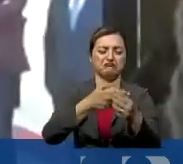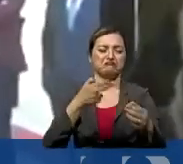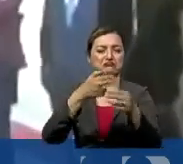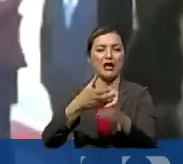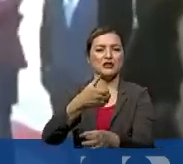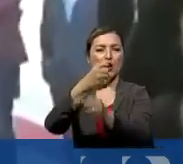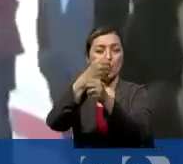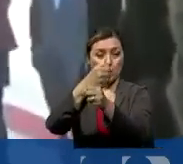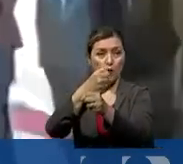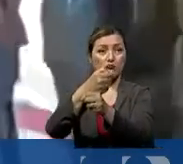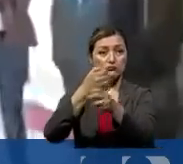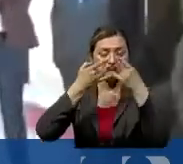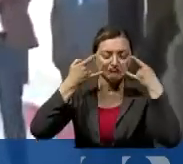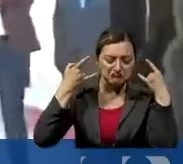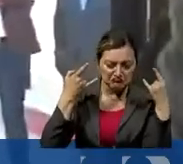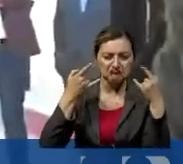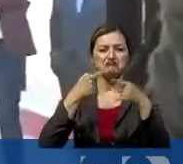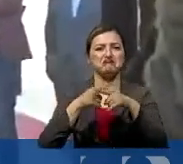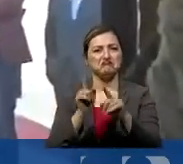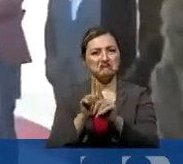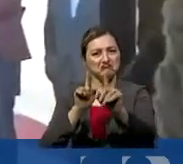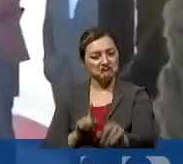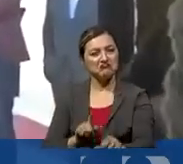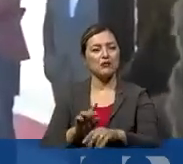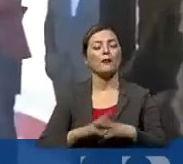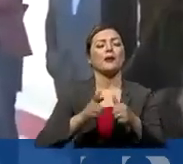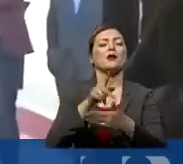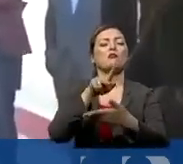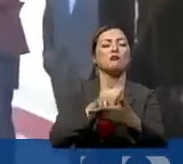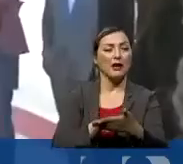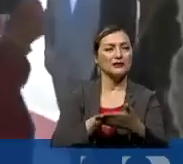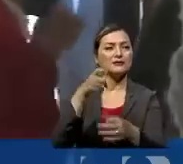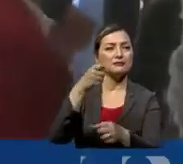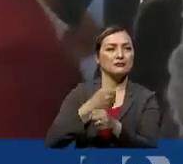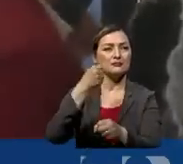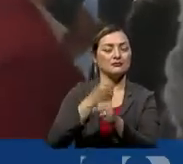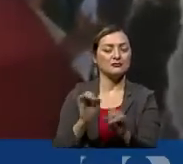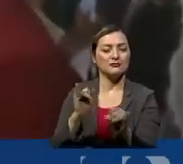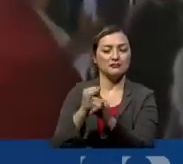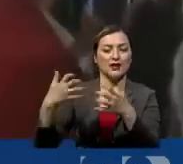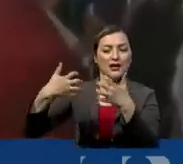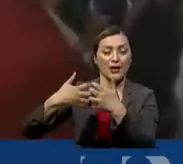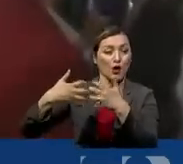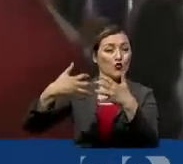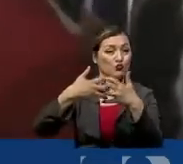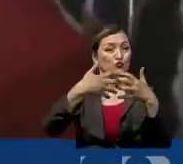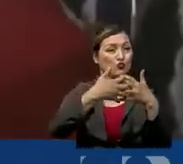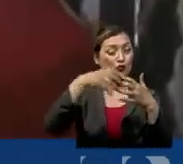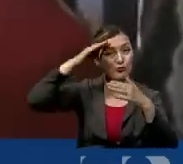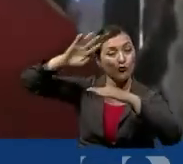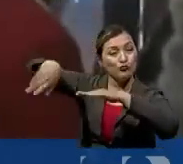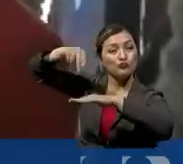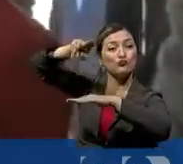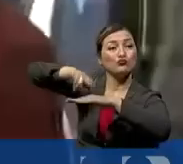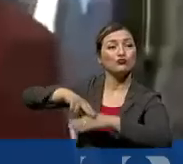de seguridad que hemos implementado. Es la primera vez que hemos hecho un trabajo interinstitucional, además con la Policía